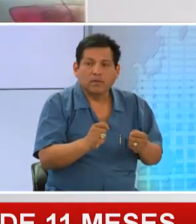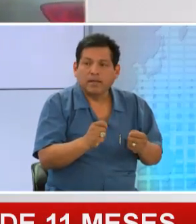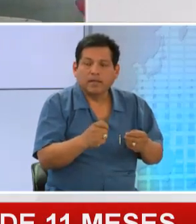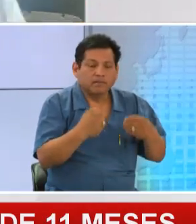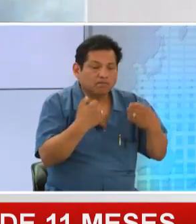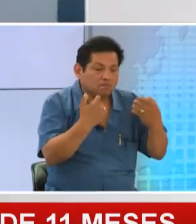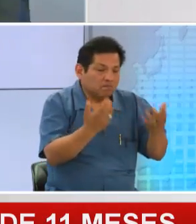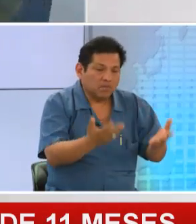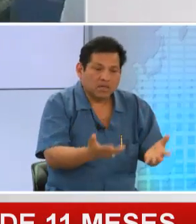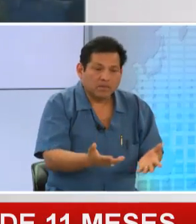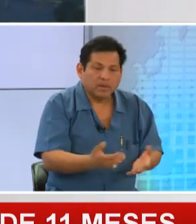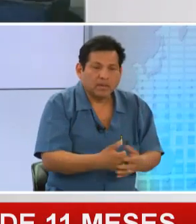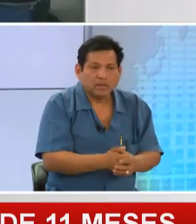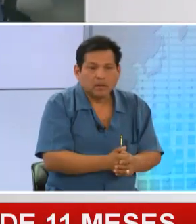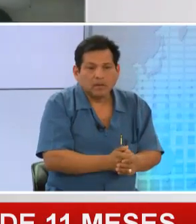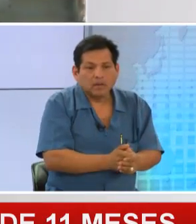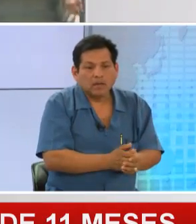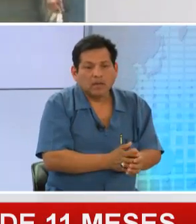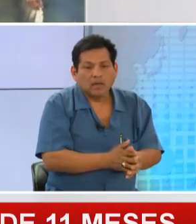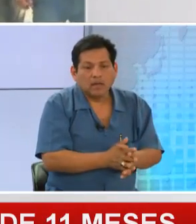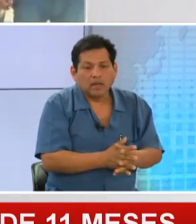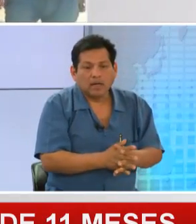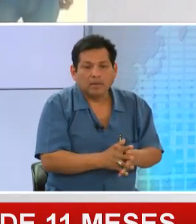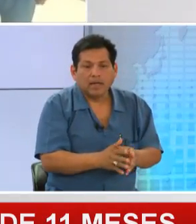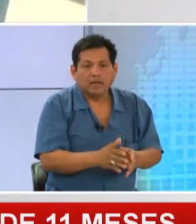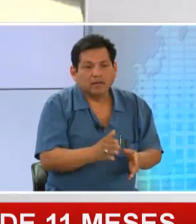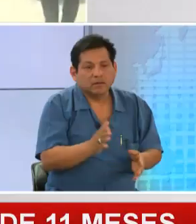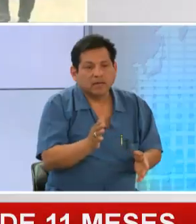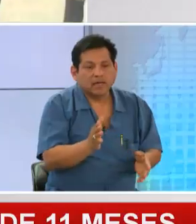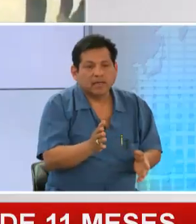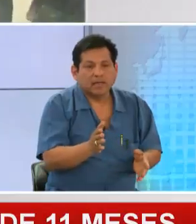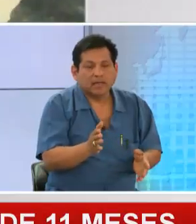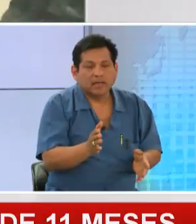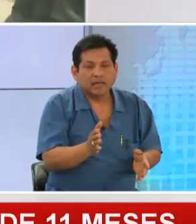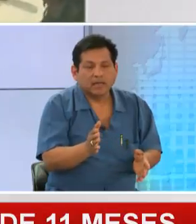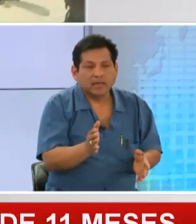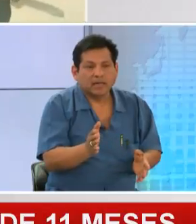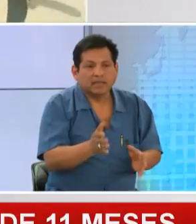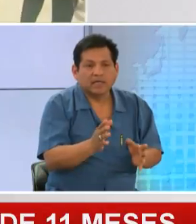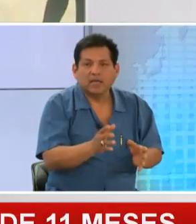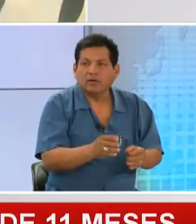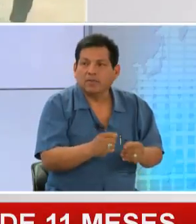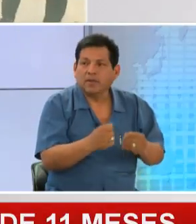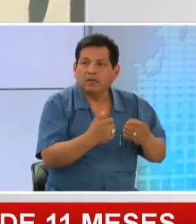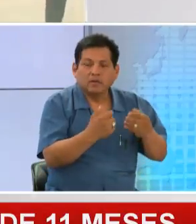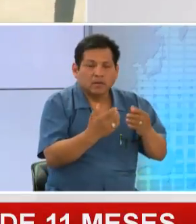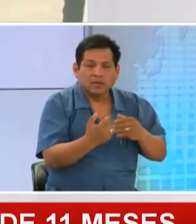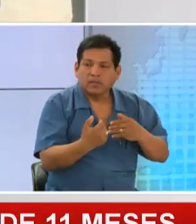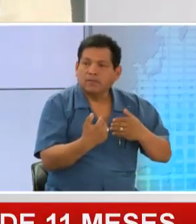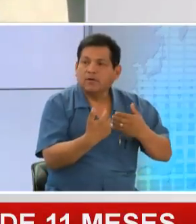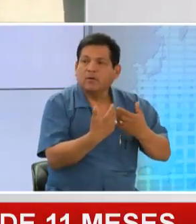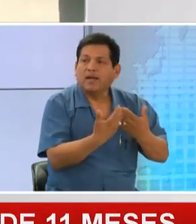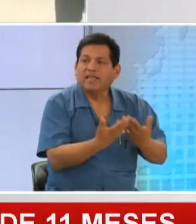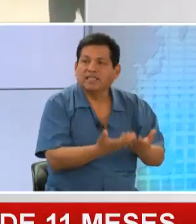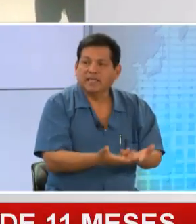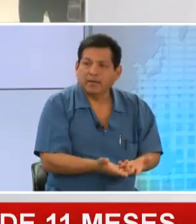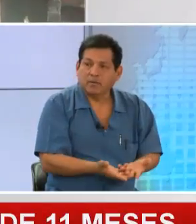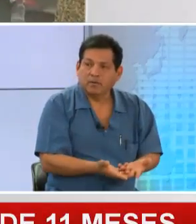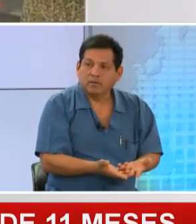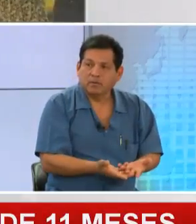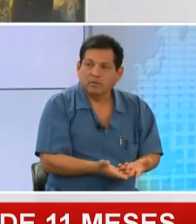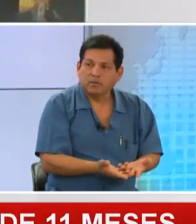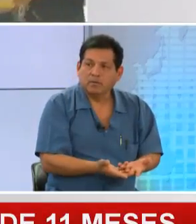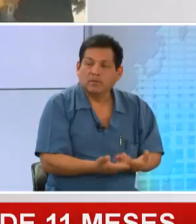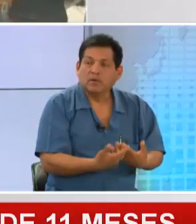Una forma de repente, calmar al niño es castigándole, pero se fueron al